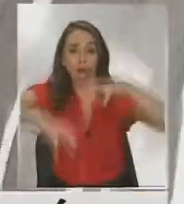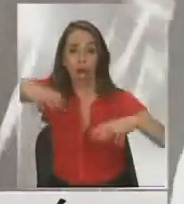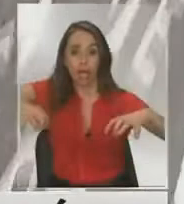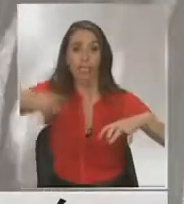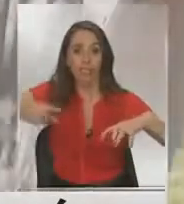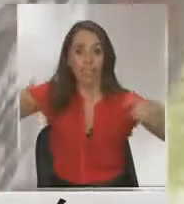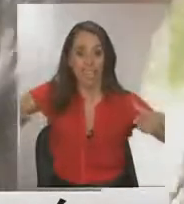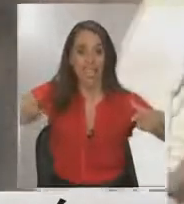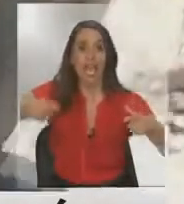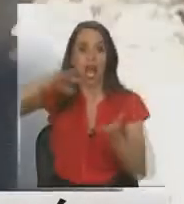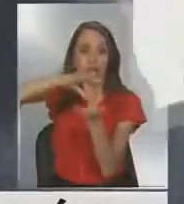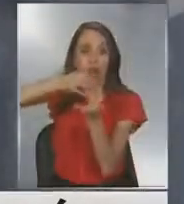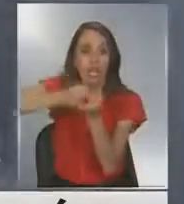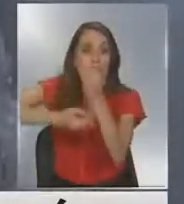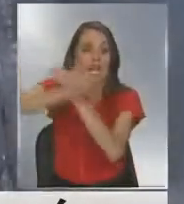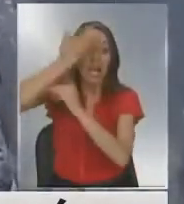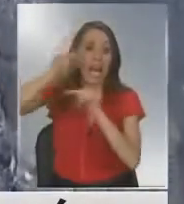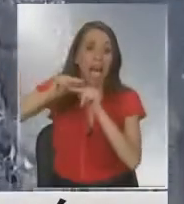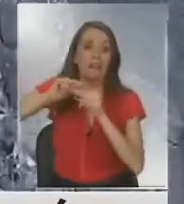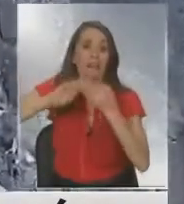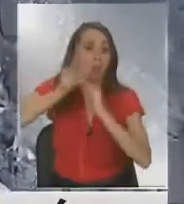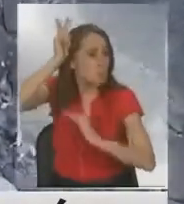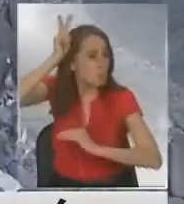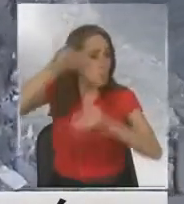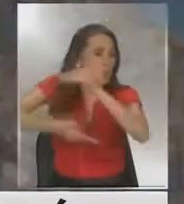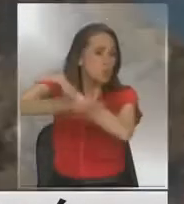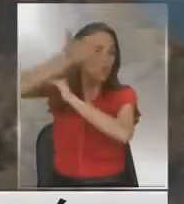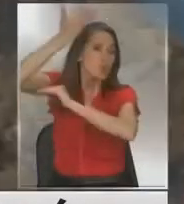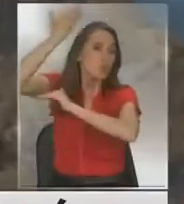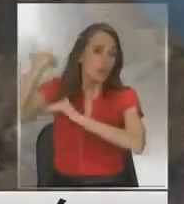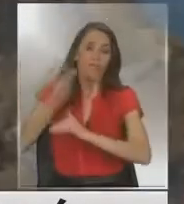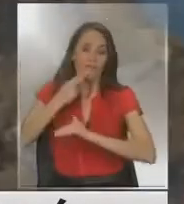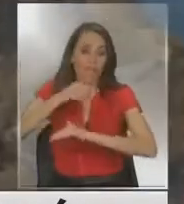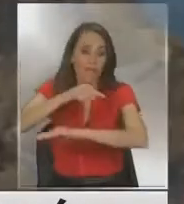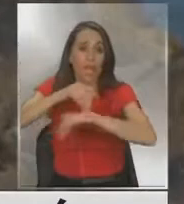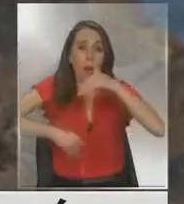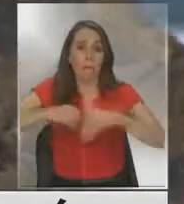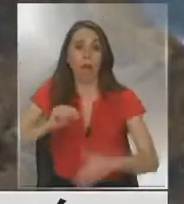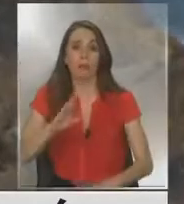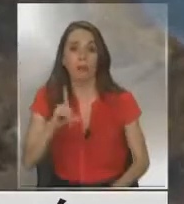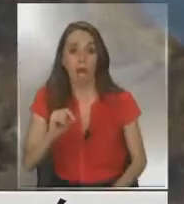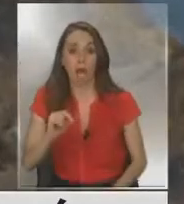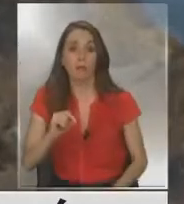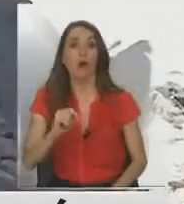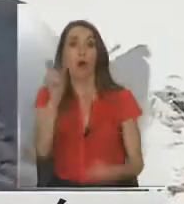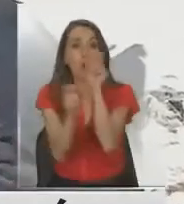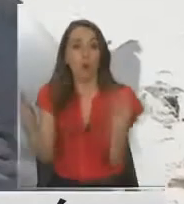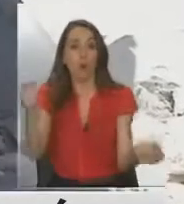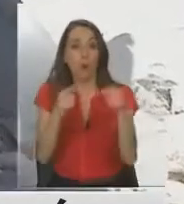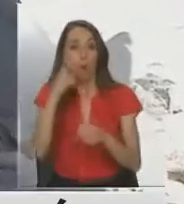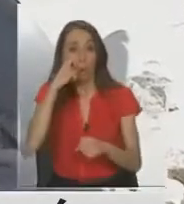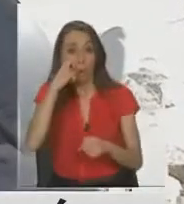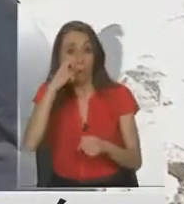Leche esconden restos arqueológicos de pueblos que siglos antes habitaron las costas del Tabo, donde el paso del ser humano